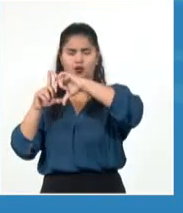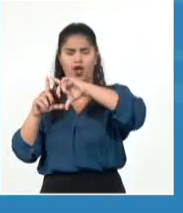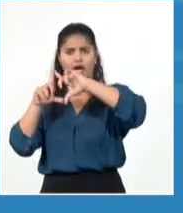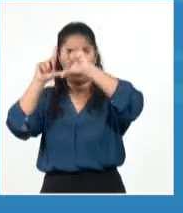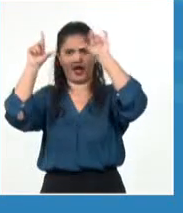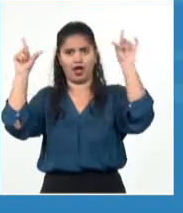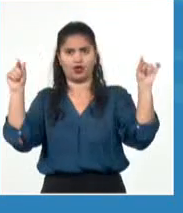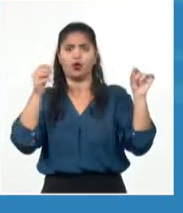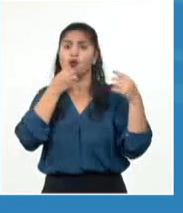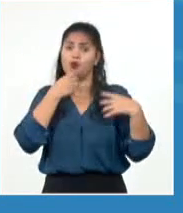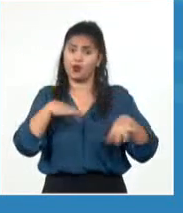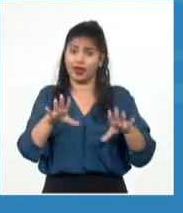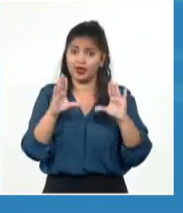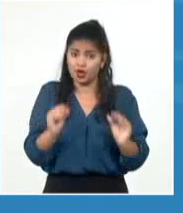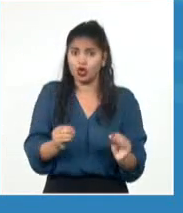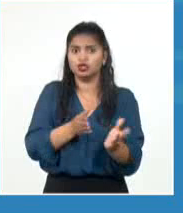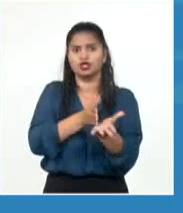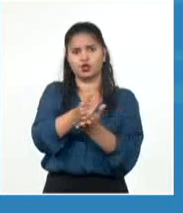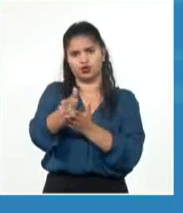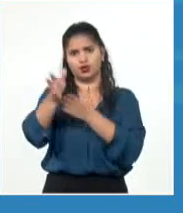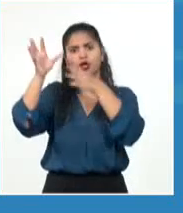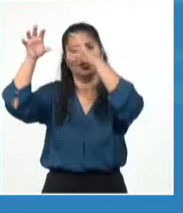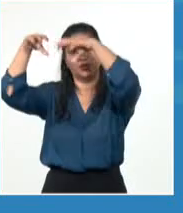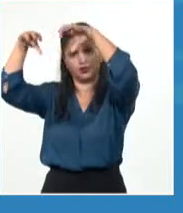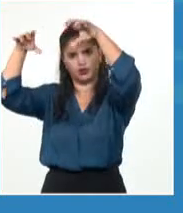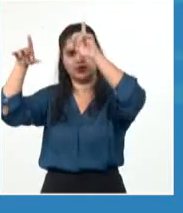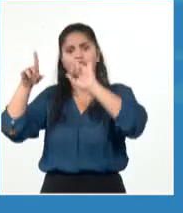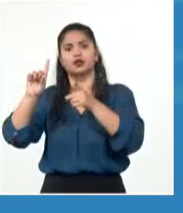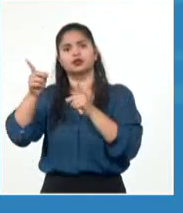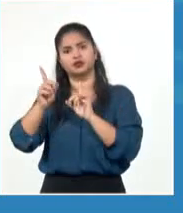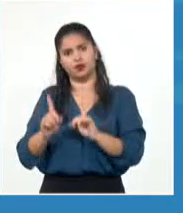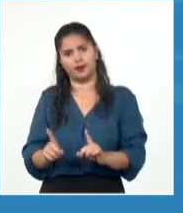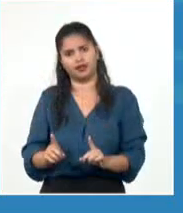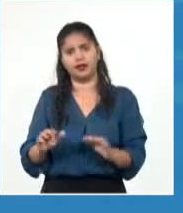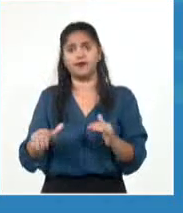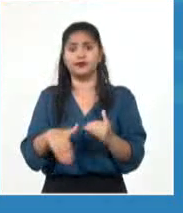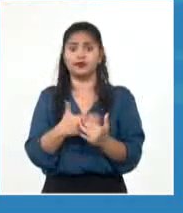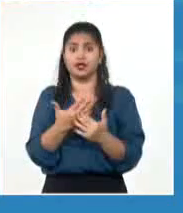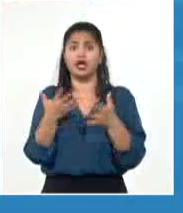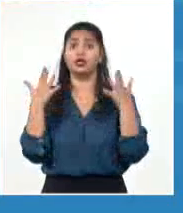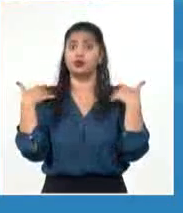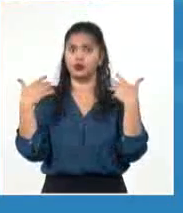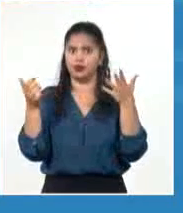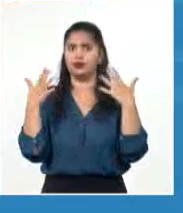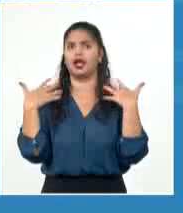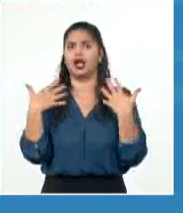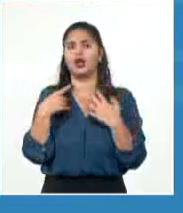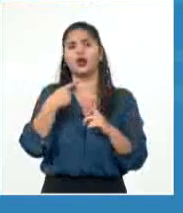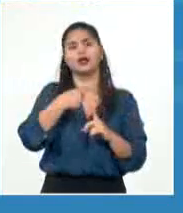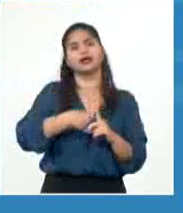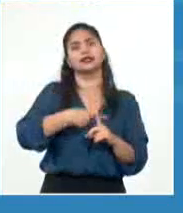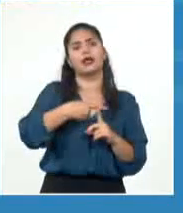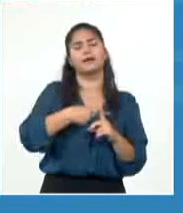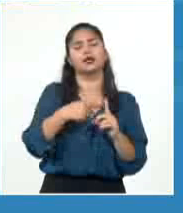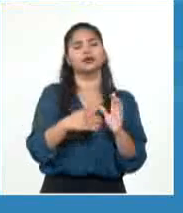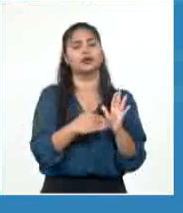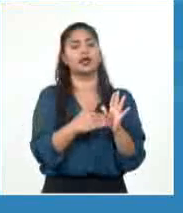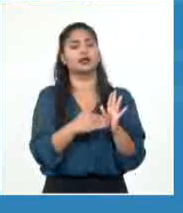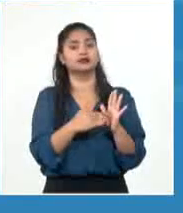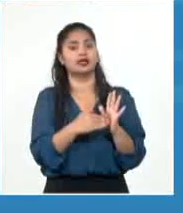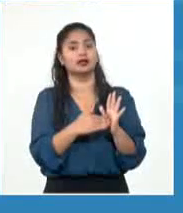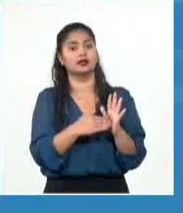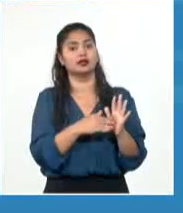con la ocurrencia de algunos chubascos, lluvias y aisladas tormentas eléctricas. El día será cálido, las temperaturas máximas en la tarde con valores